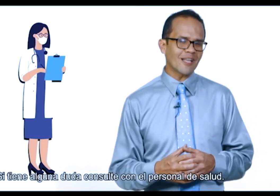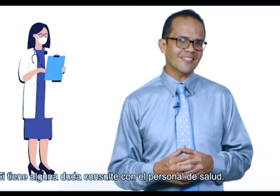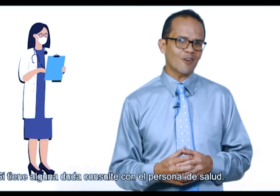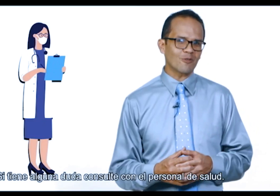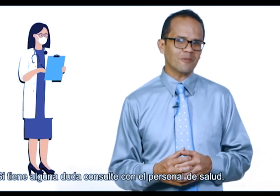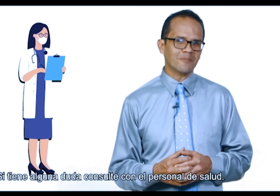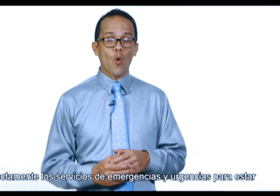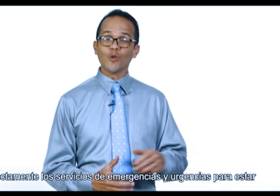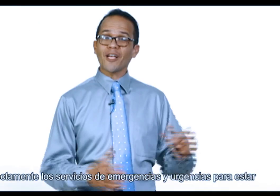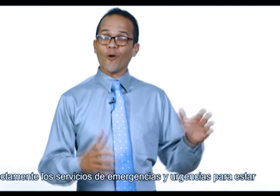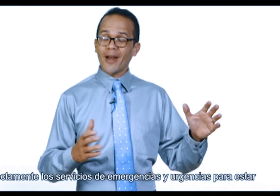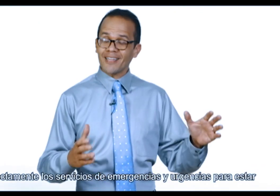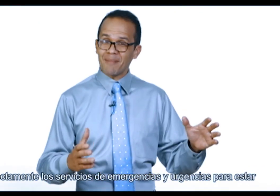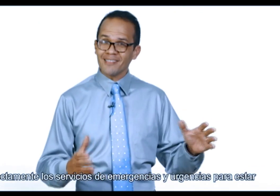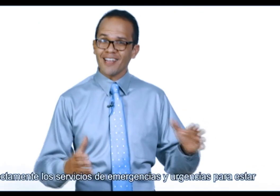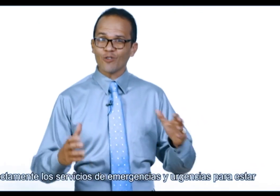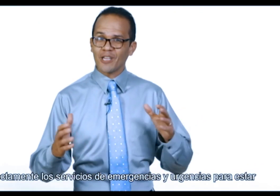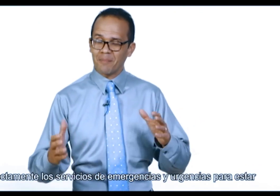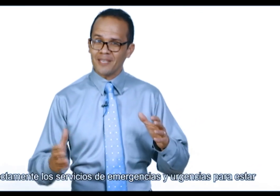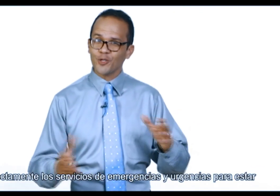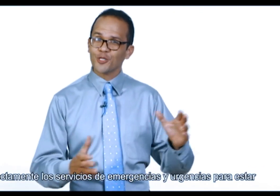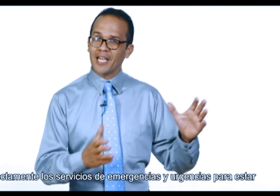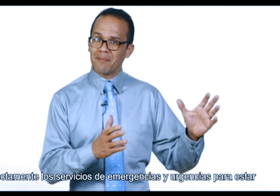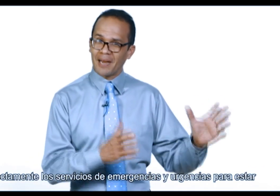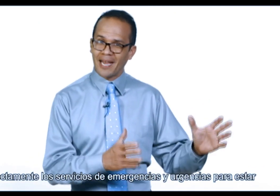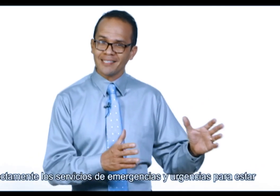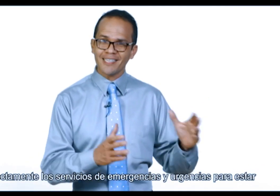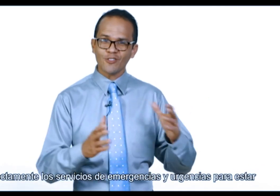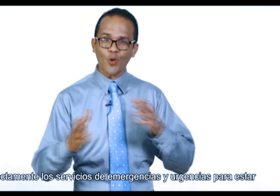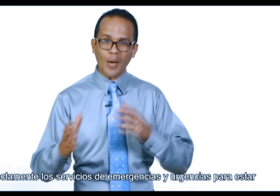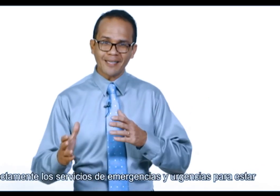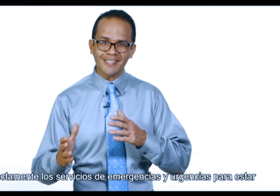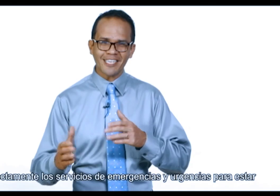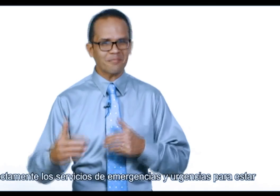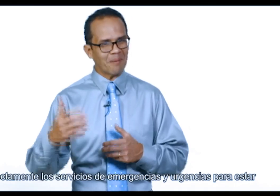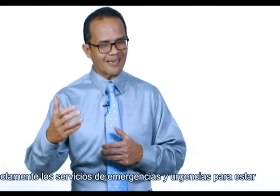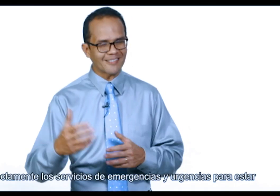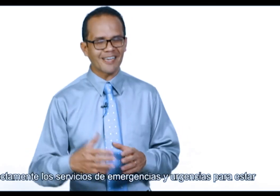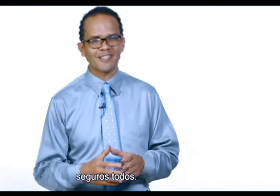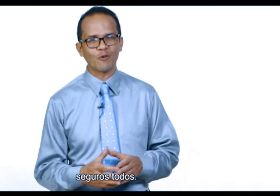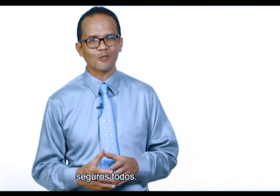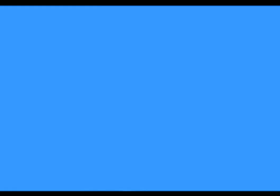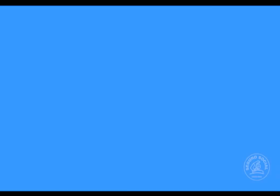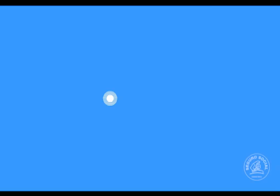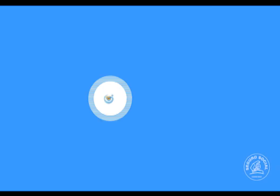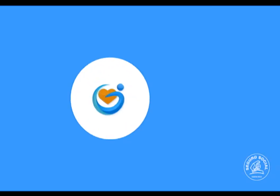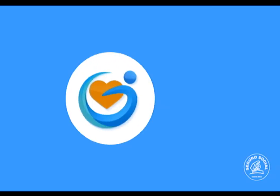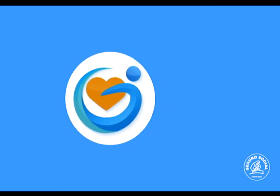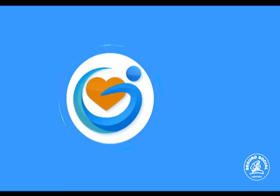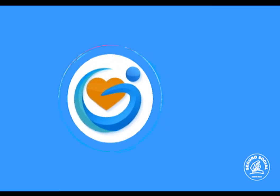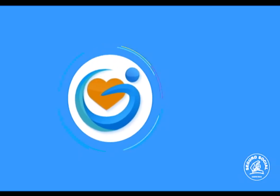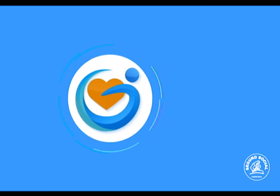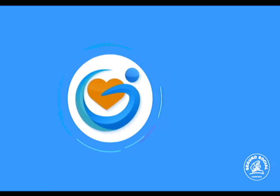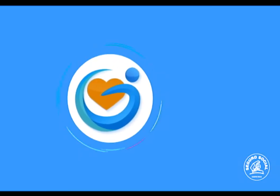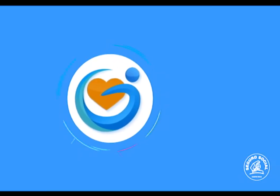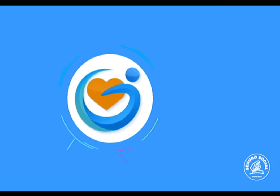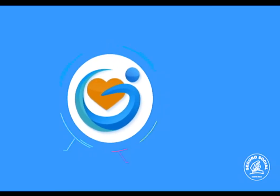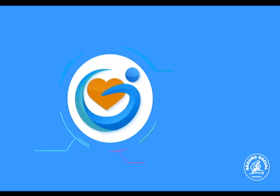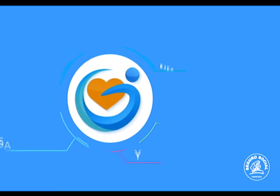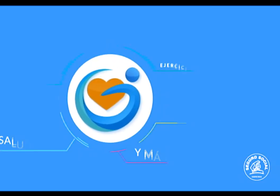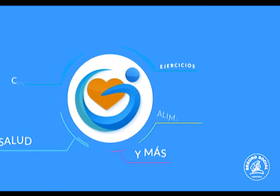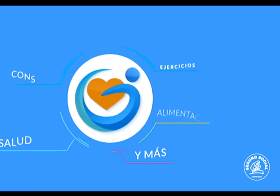con el personal de salud. Use correctamente los servicios de emergencias y urgencias para estar seguros todos.